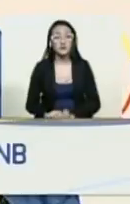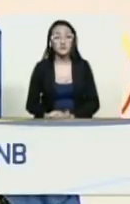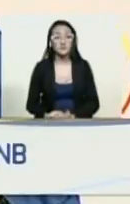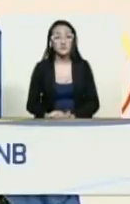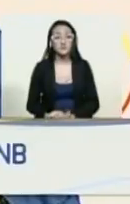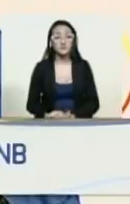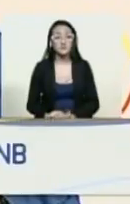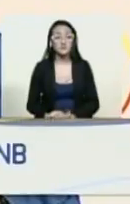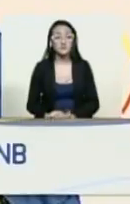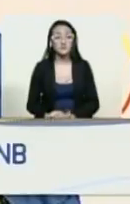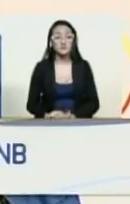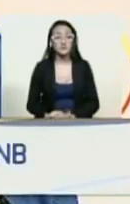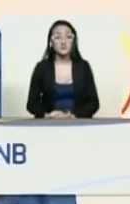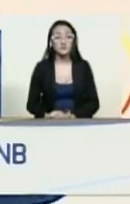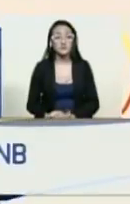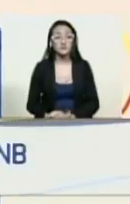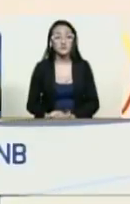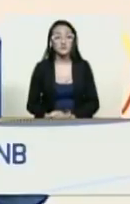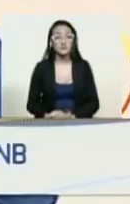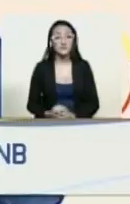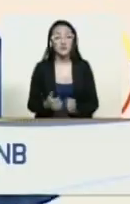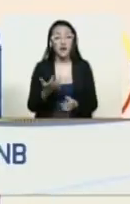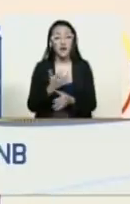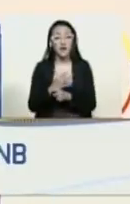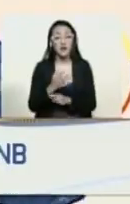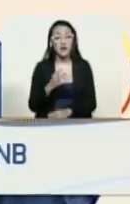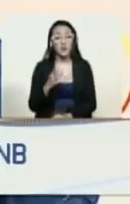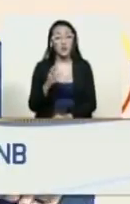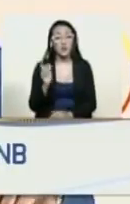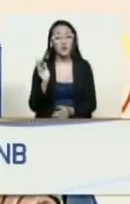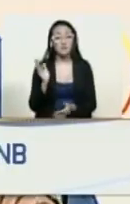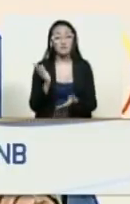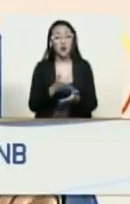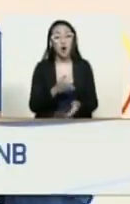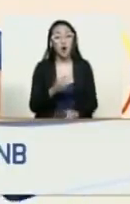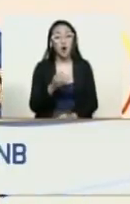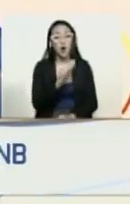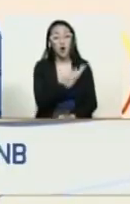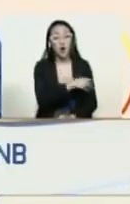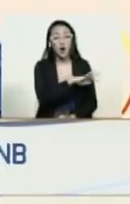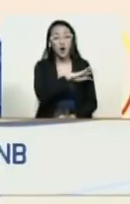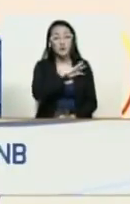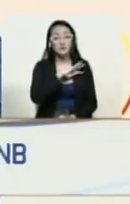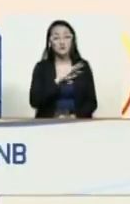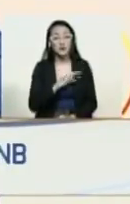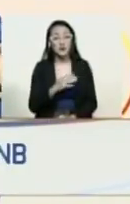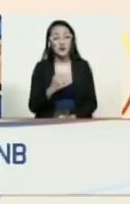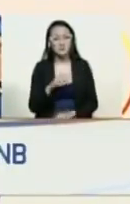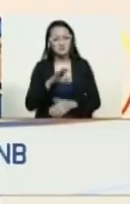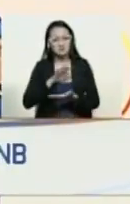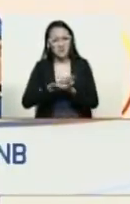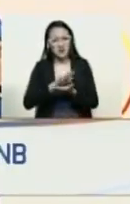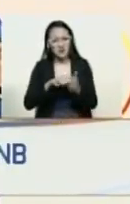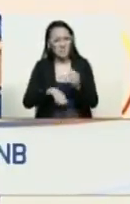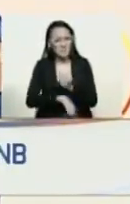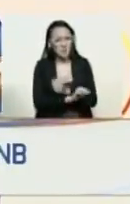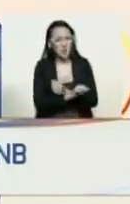Tuvo una carrera ascendente, impresionante, y el juego de ayer contra Croacia también. Lo dominaron con aquella tranquilidad.